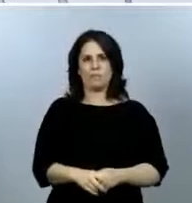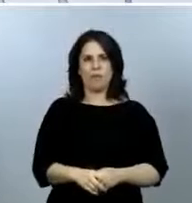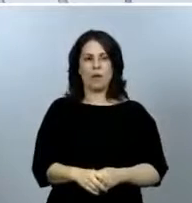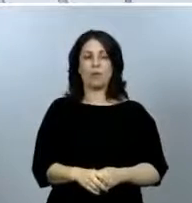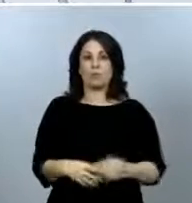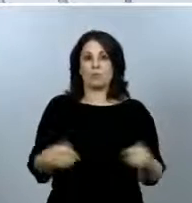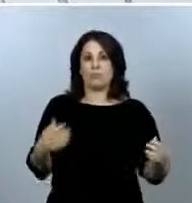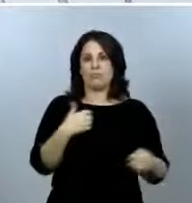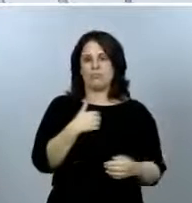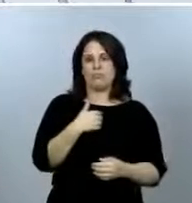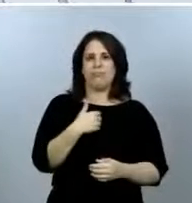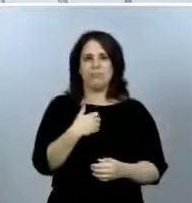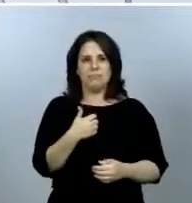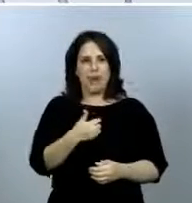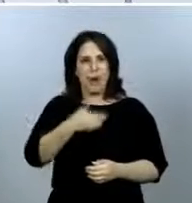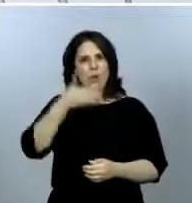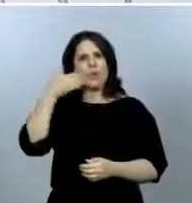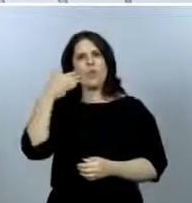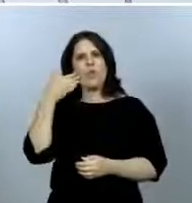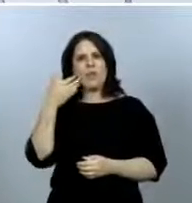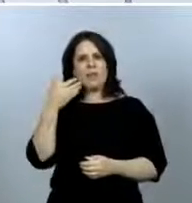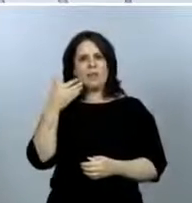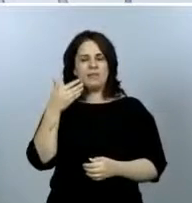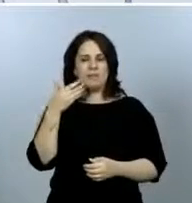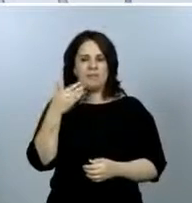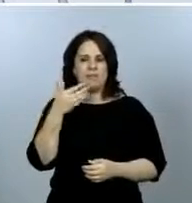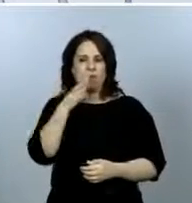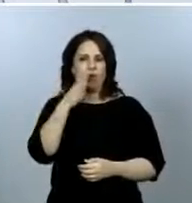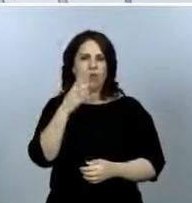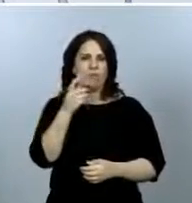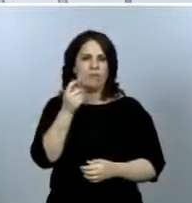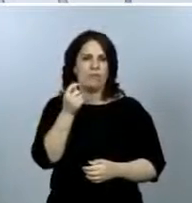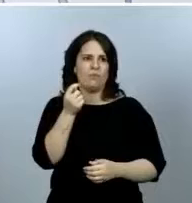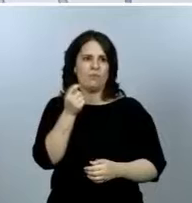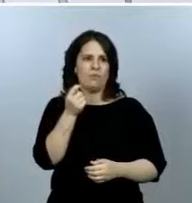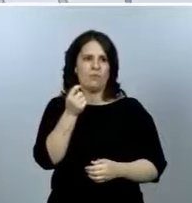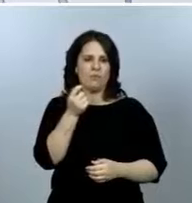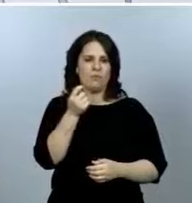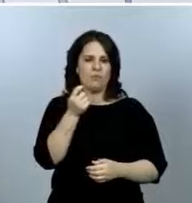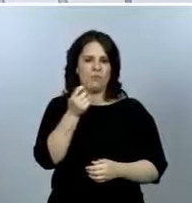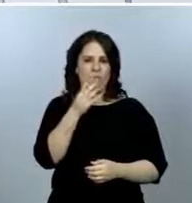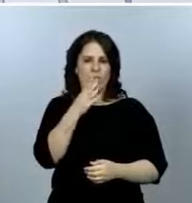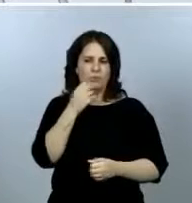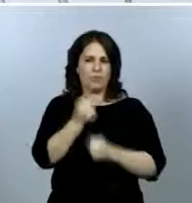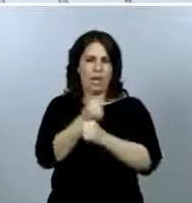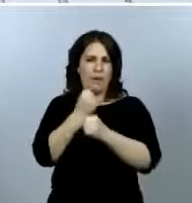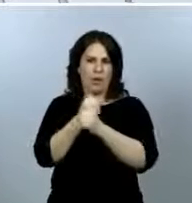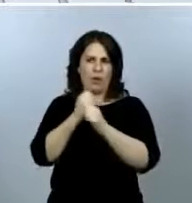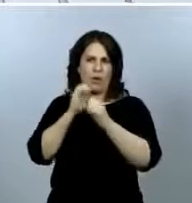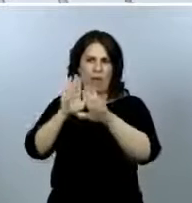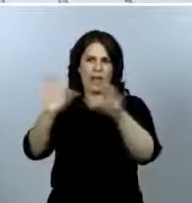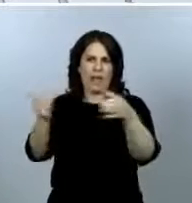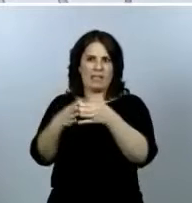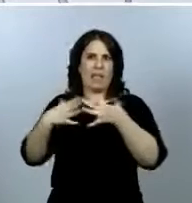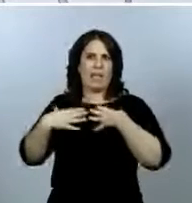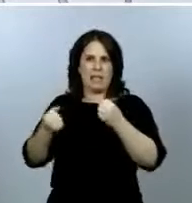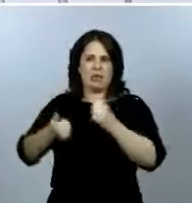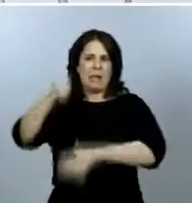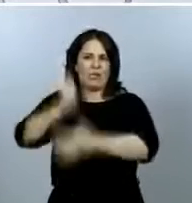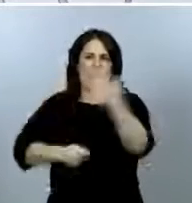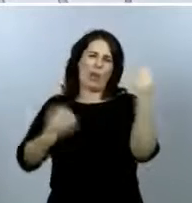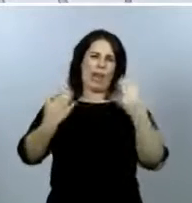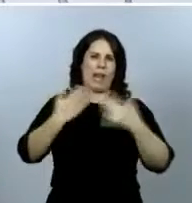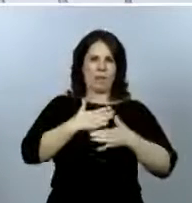sea un poco de refilón porque seguro que su trabajo ha sido mucho más duro que el mío el que este trabajo se ve a